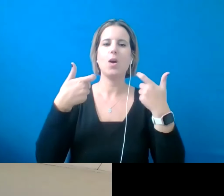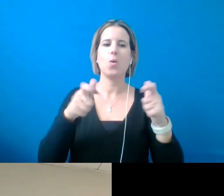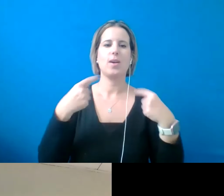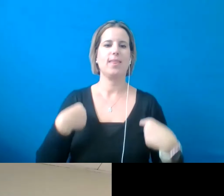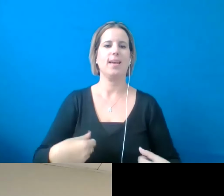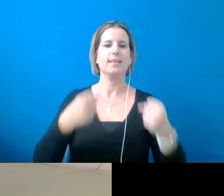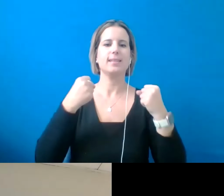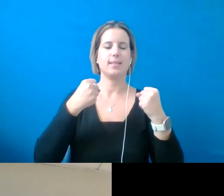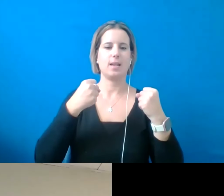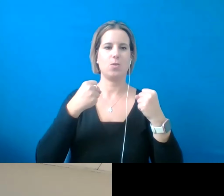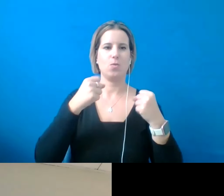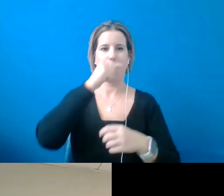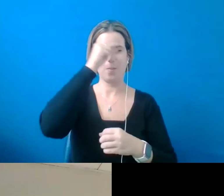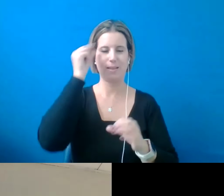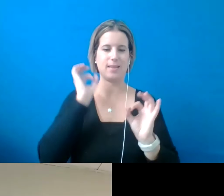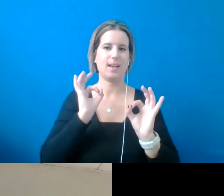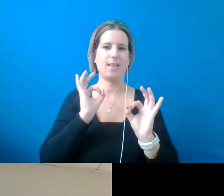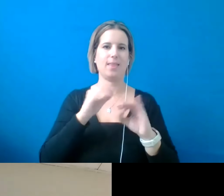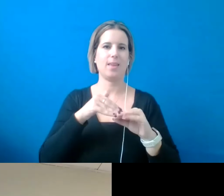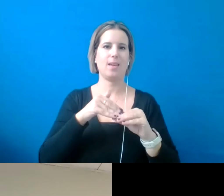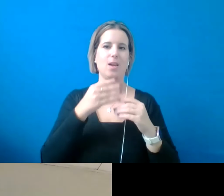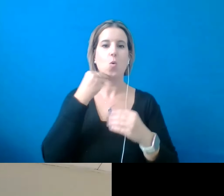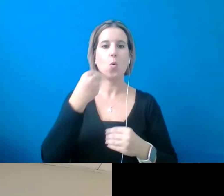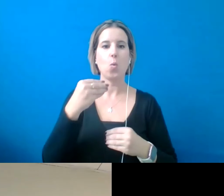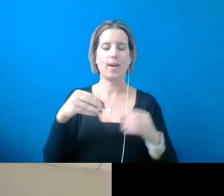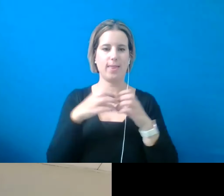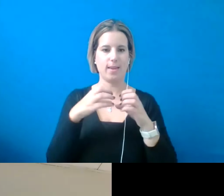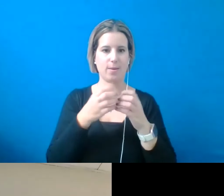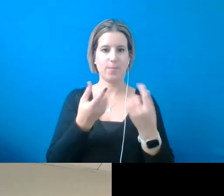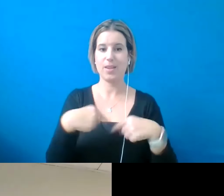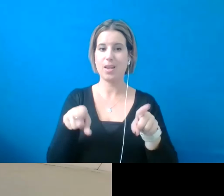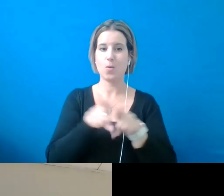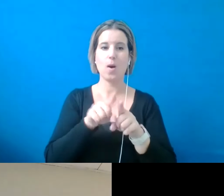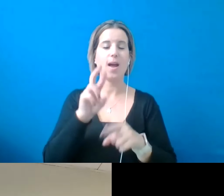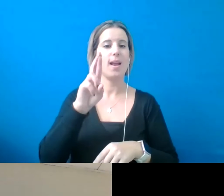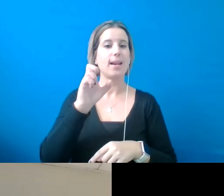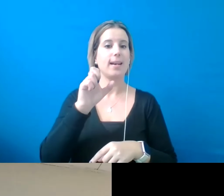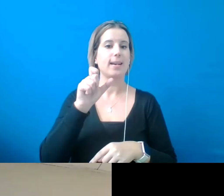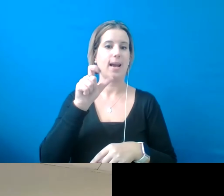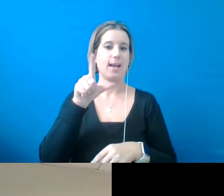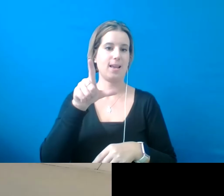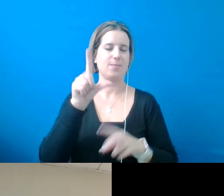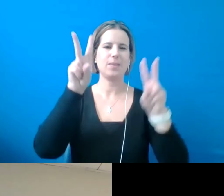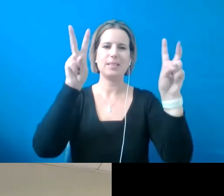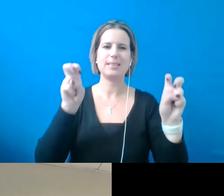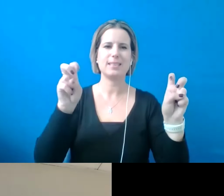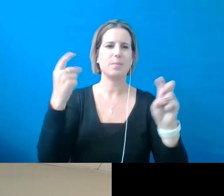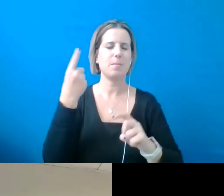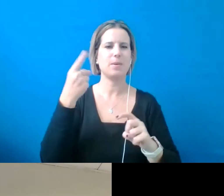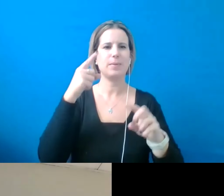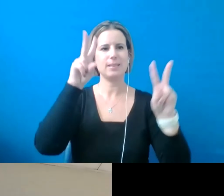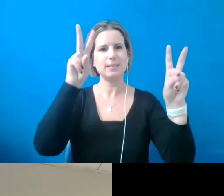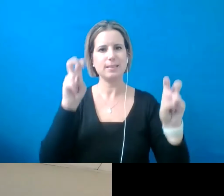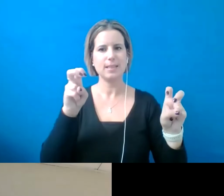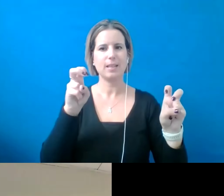Infanto Juvenil de Granada al igual que Raquel la primera cuestión que me apareció que fue el